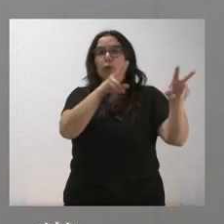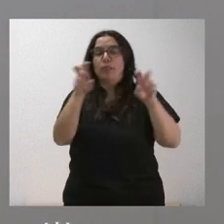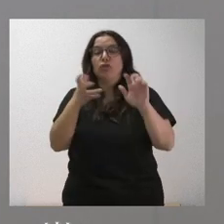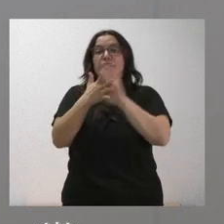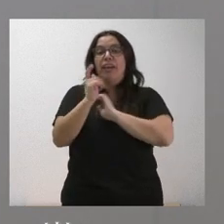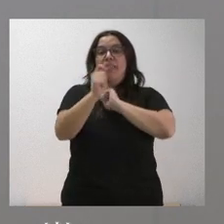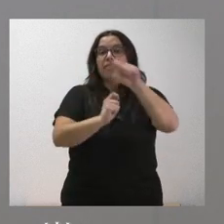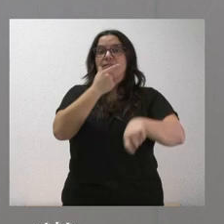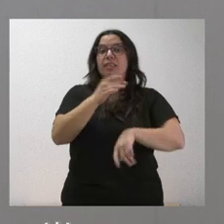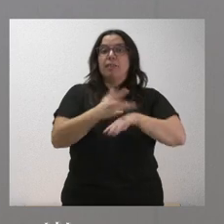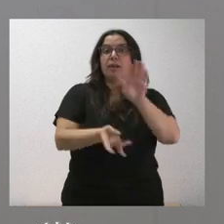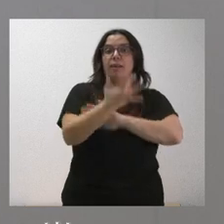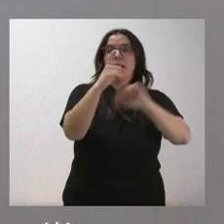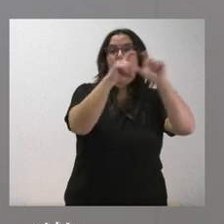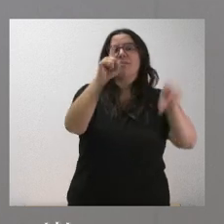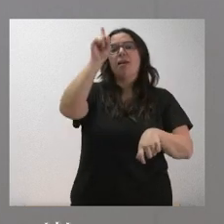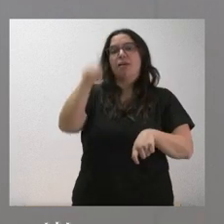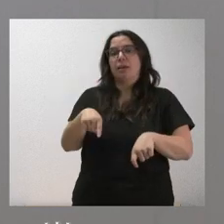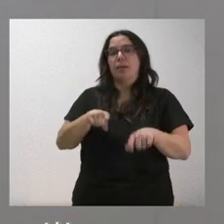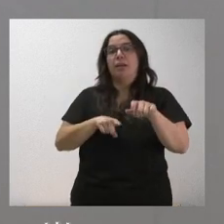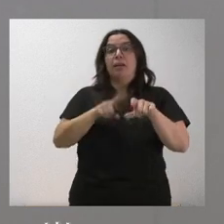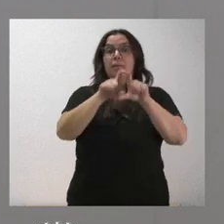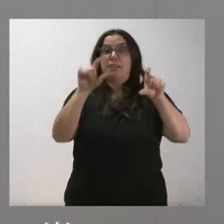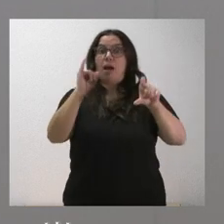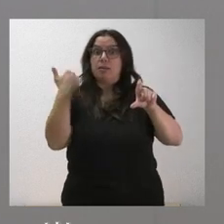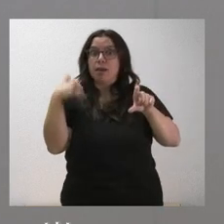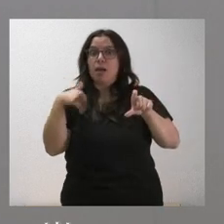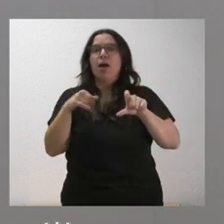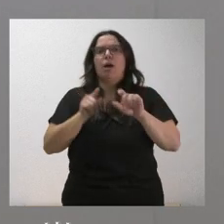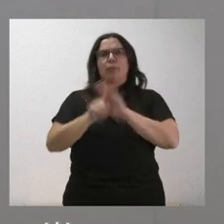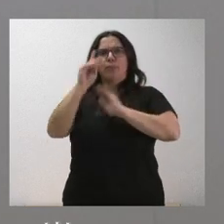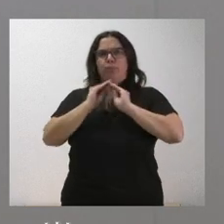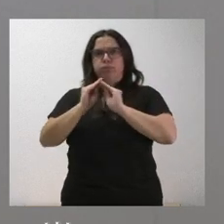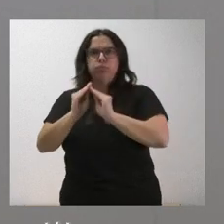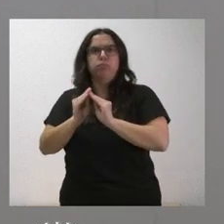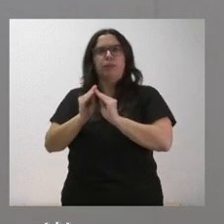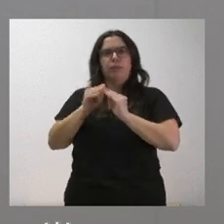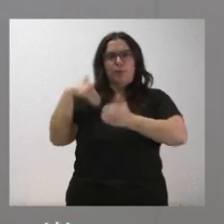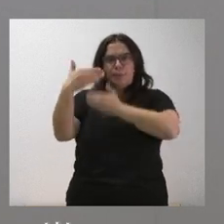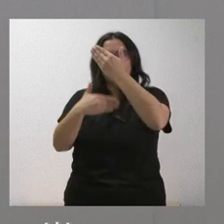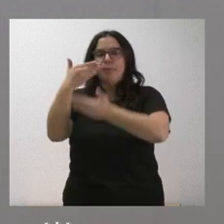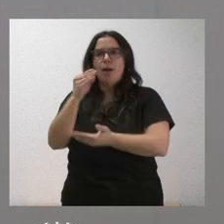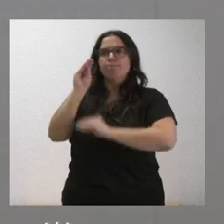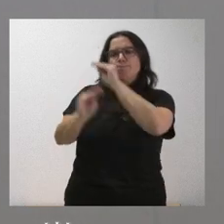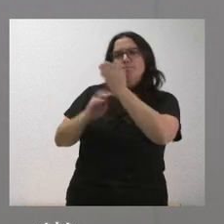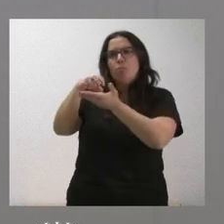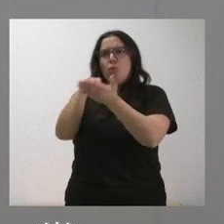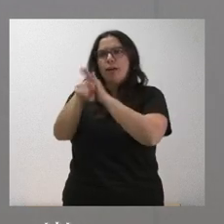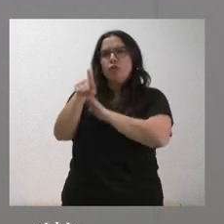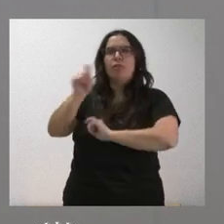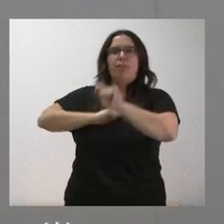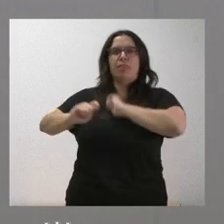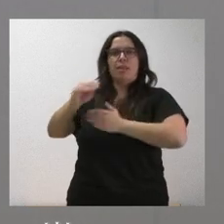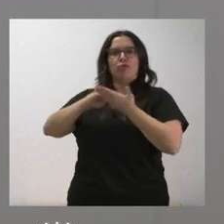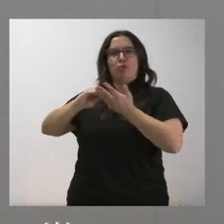creación de empresas como el desarrollo y crecimiento de las mismas respondiendo cualquier tipo de duda o trámite que tengan que llevar a cabo y por tanto